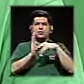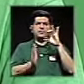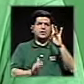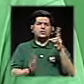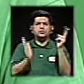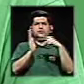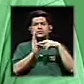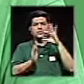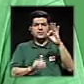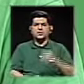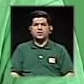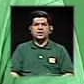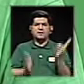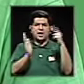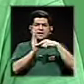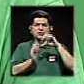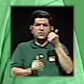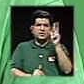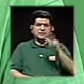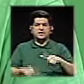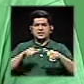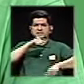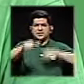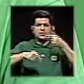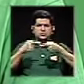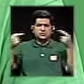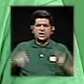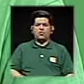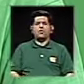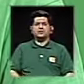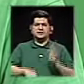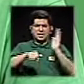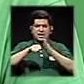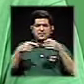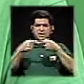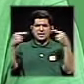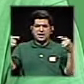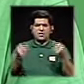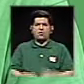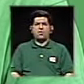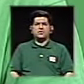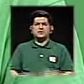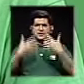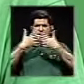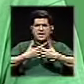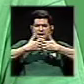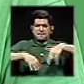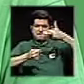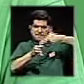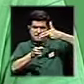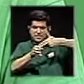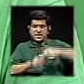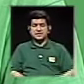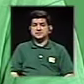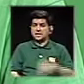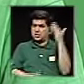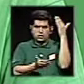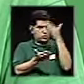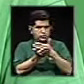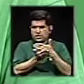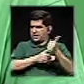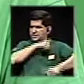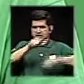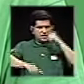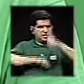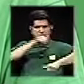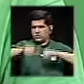al 2013 vienen las luchas contra la piña contra la refinería etcétera O sea no se ha dejado En ningún momento yo creo que de luchar más bien